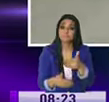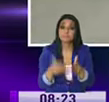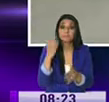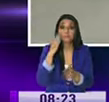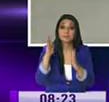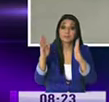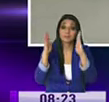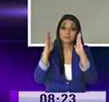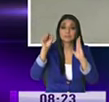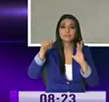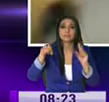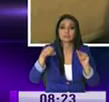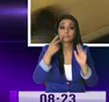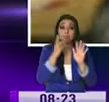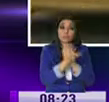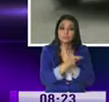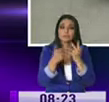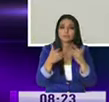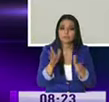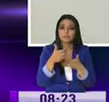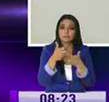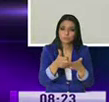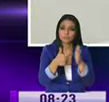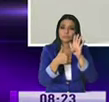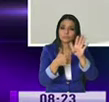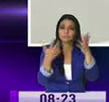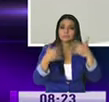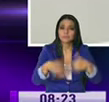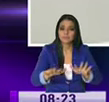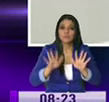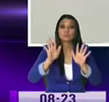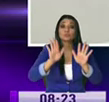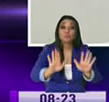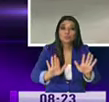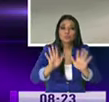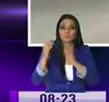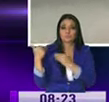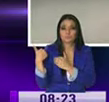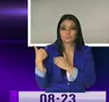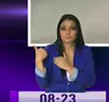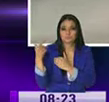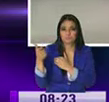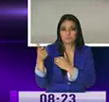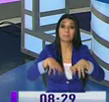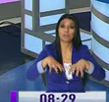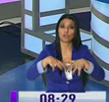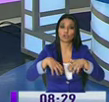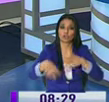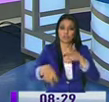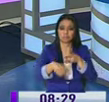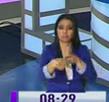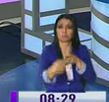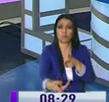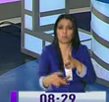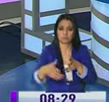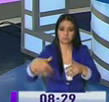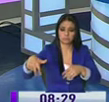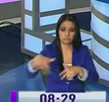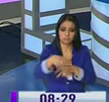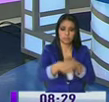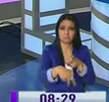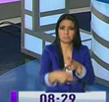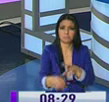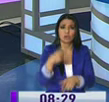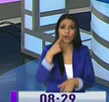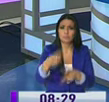caso no puesta la denuncia apuesta la ayuda y está en su cancha autoridades me pare el paso del peatón un